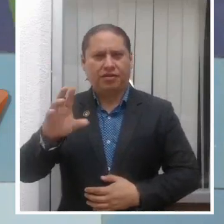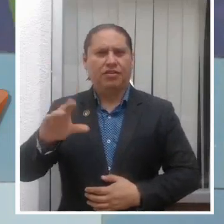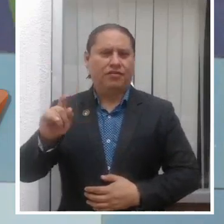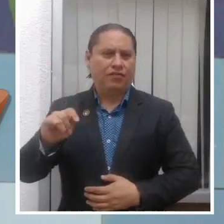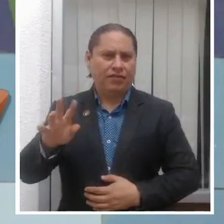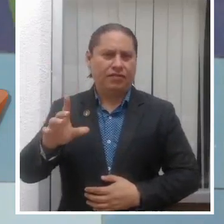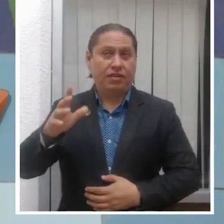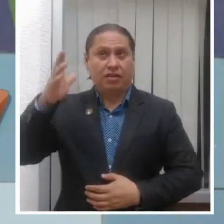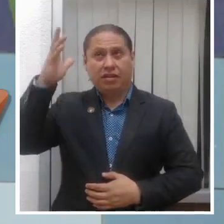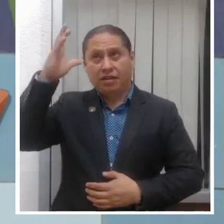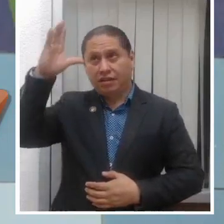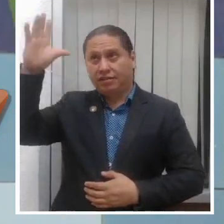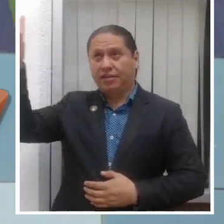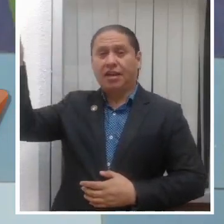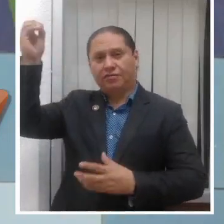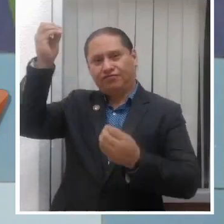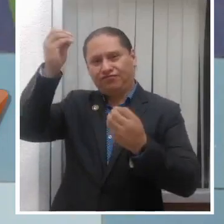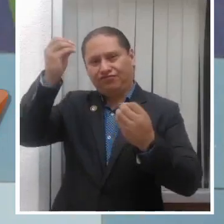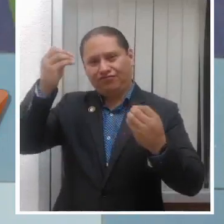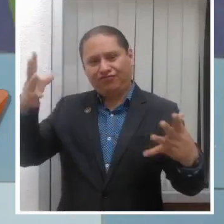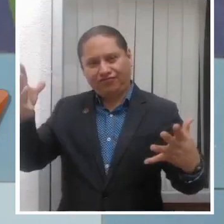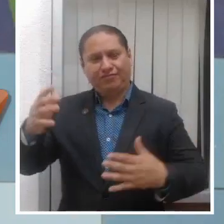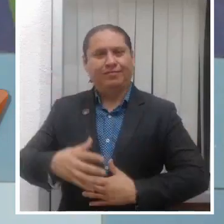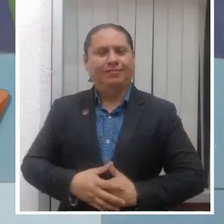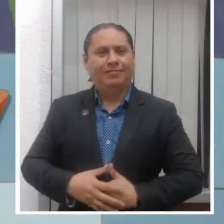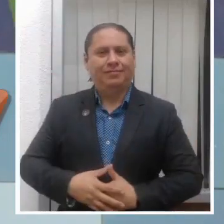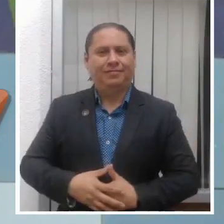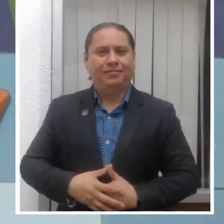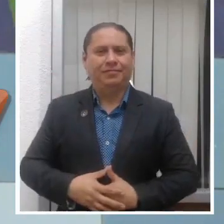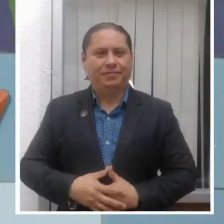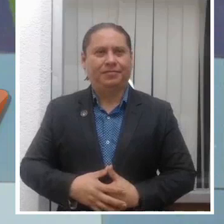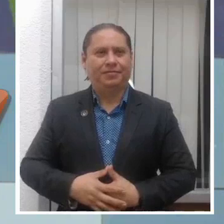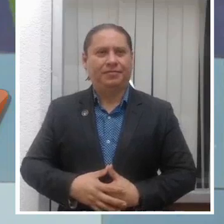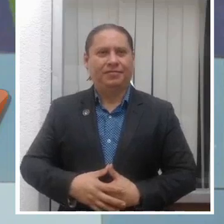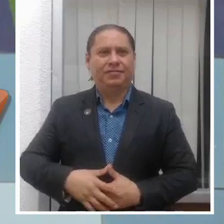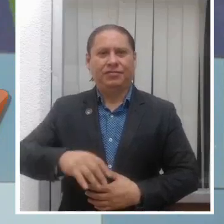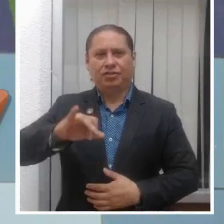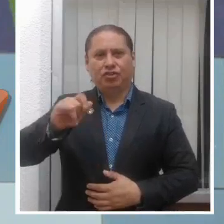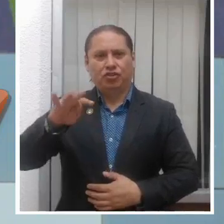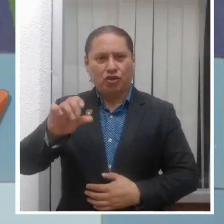desde el cielo él me sigue bendiciendo, John Brustin,